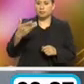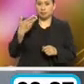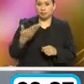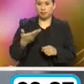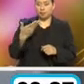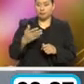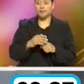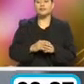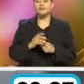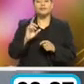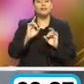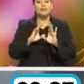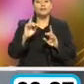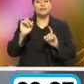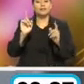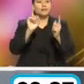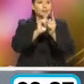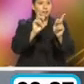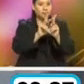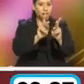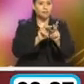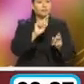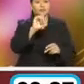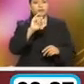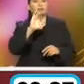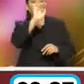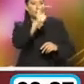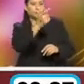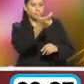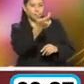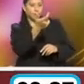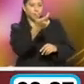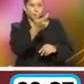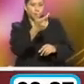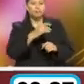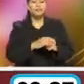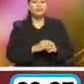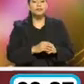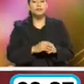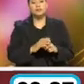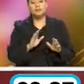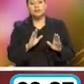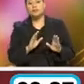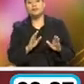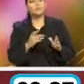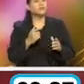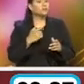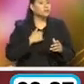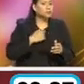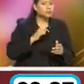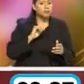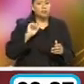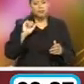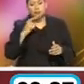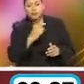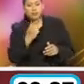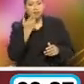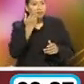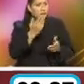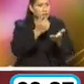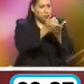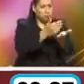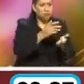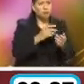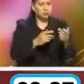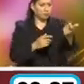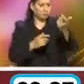O de pronto se acercan a primos, a tíos y a cambio de a lo mejor hacer algún oficio, les